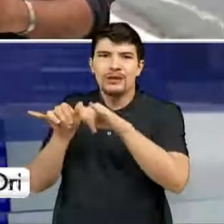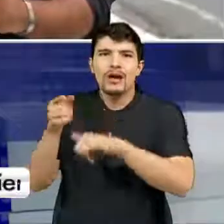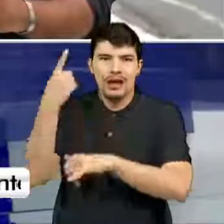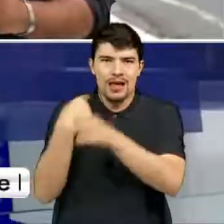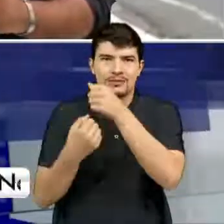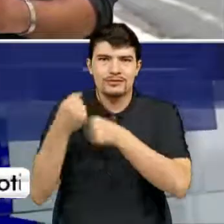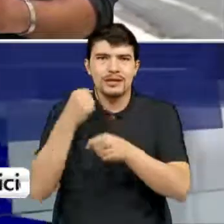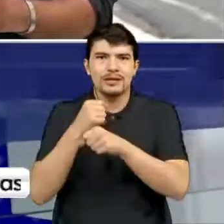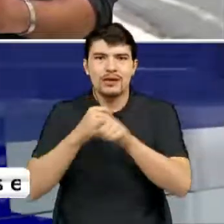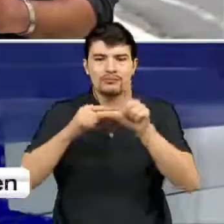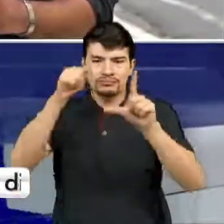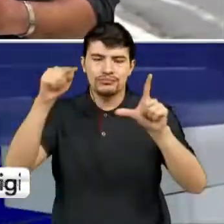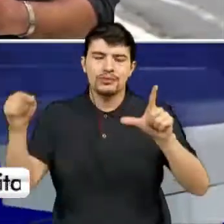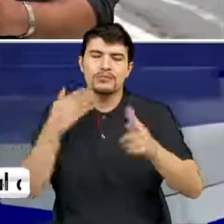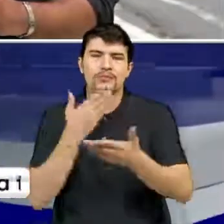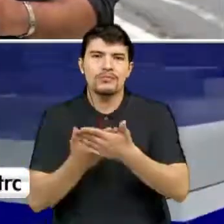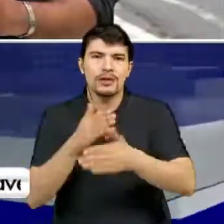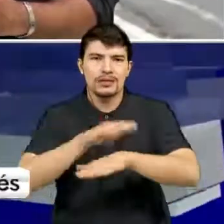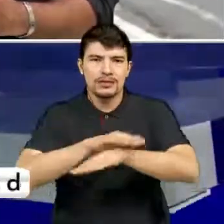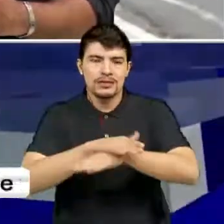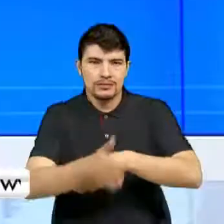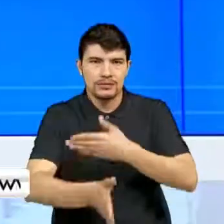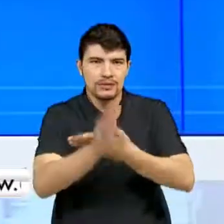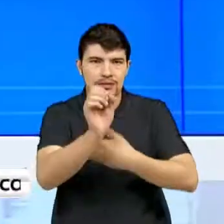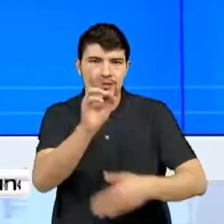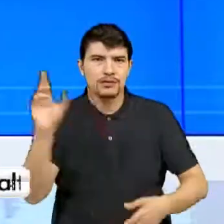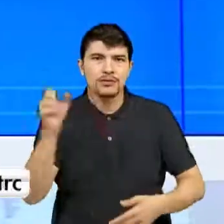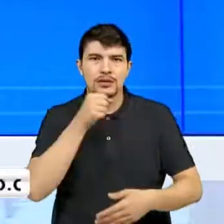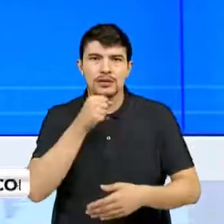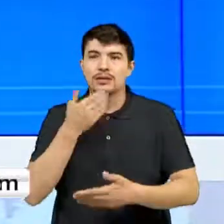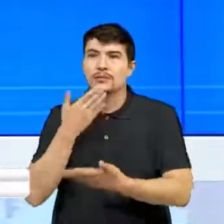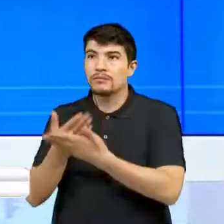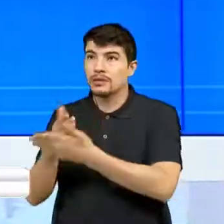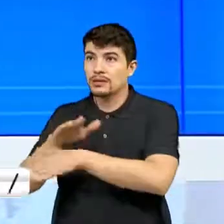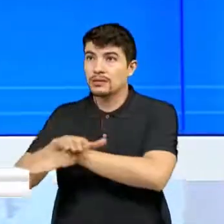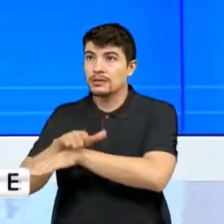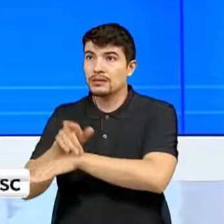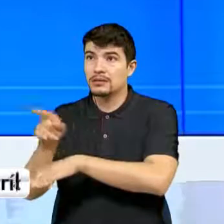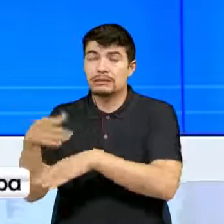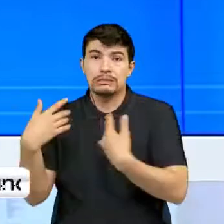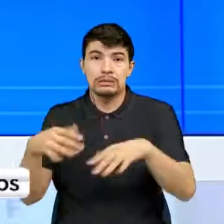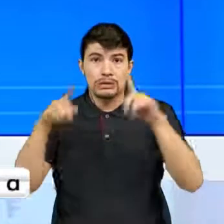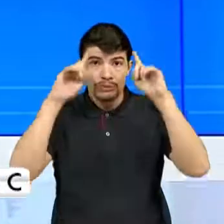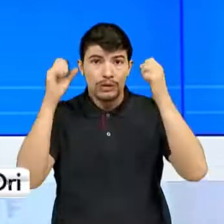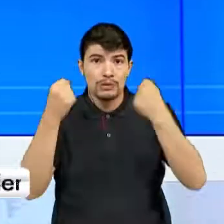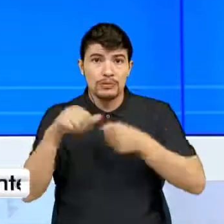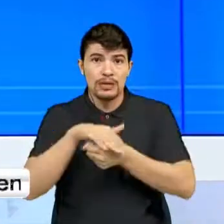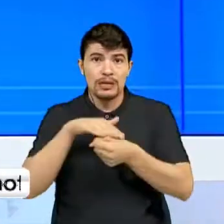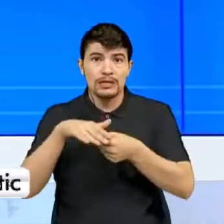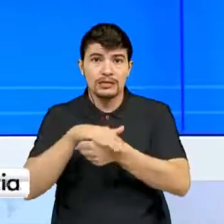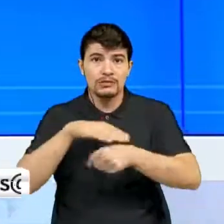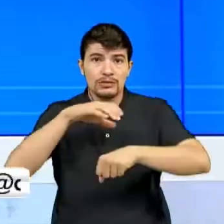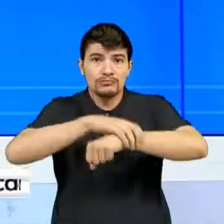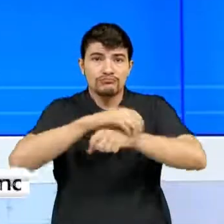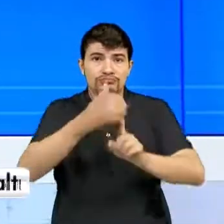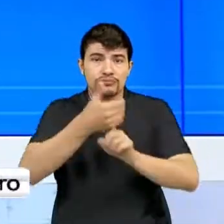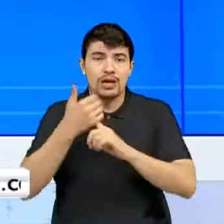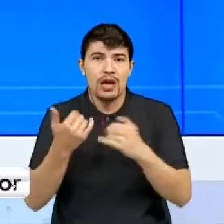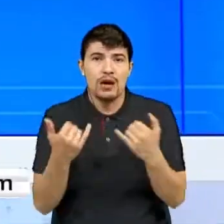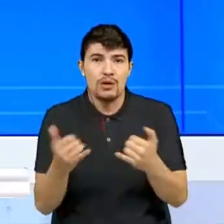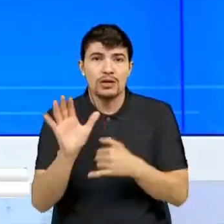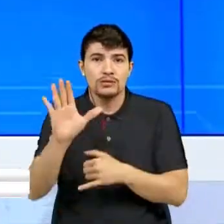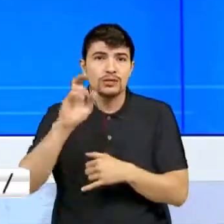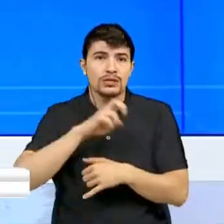más oriente noticias muy buenas tardes gracias raúl muy buenas tardes pues preocupante la situación de los secuestros que se vienen realizando en